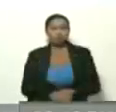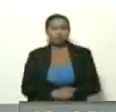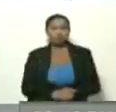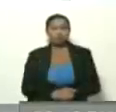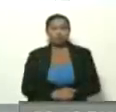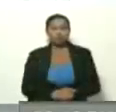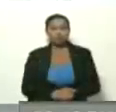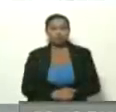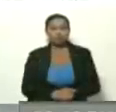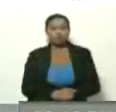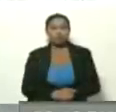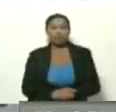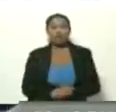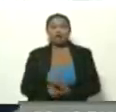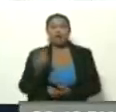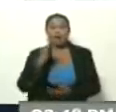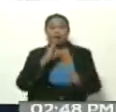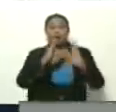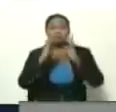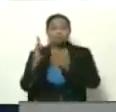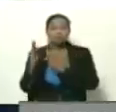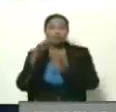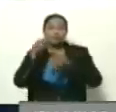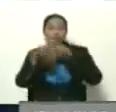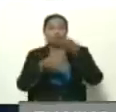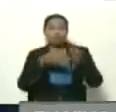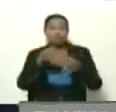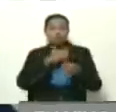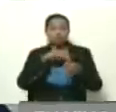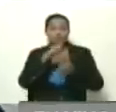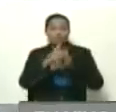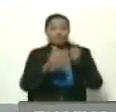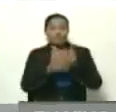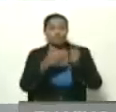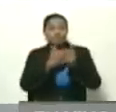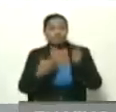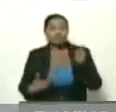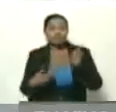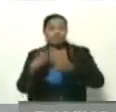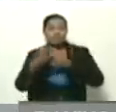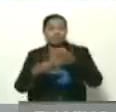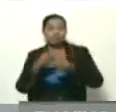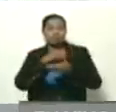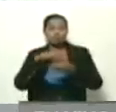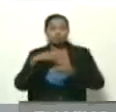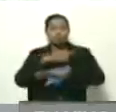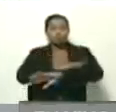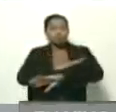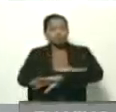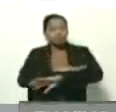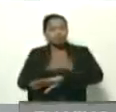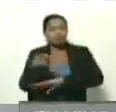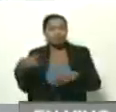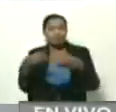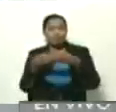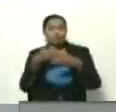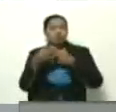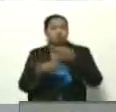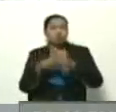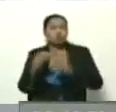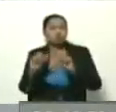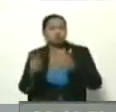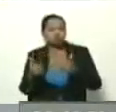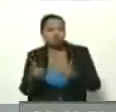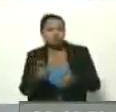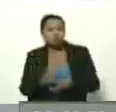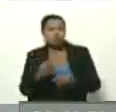una distribución que va a explicar nuestra vicepresidenta de cómo vamos a operar, cómo va a funcionar estas reuniones, pero la idea